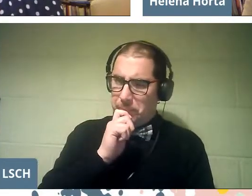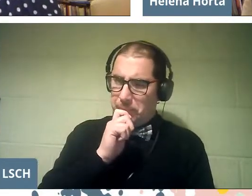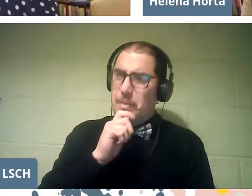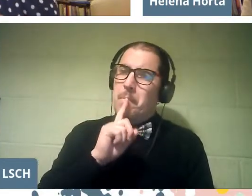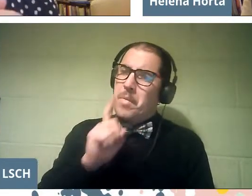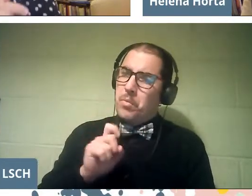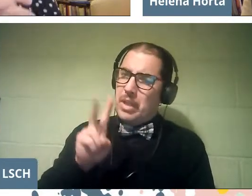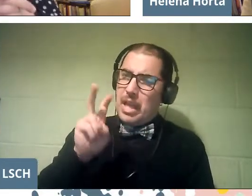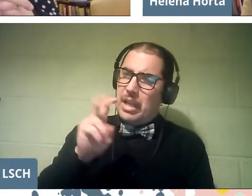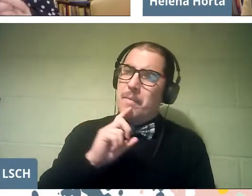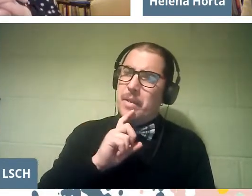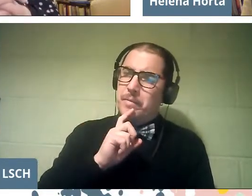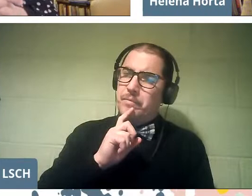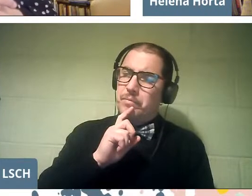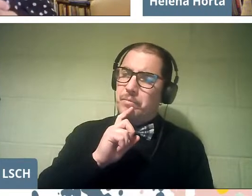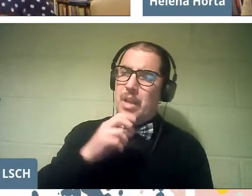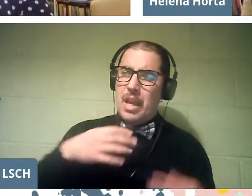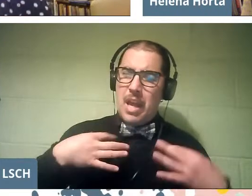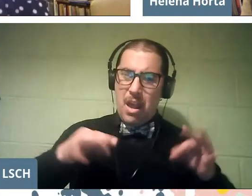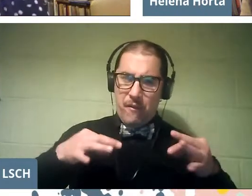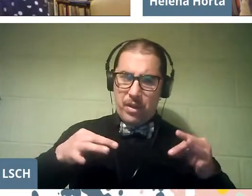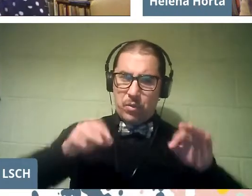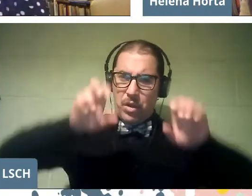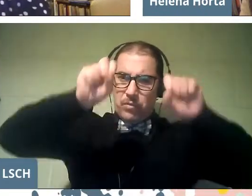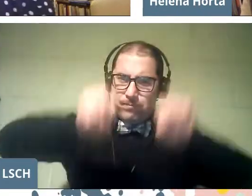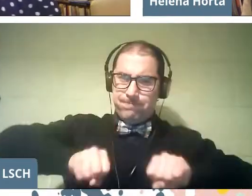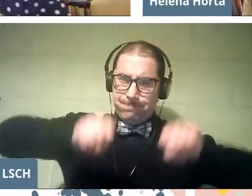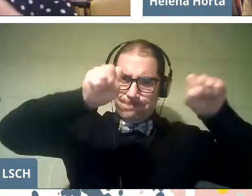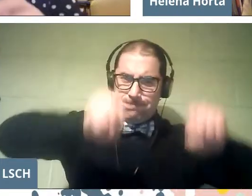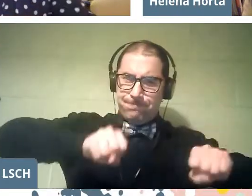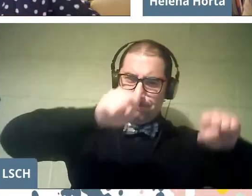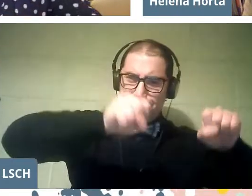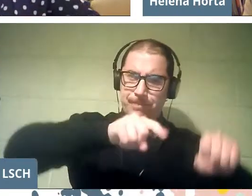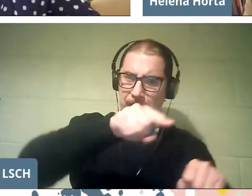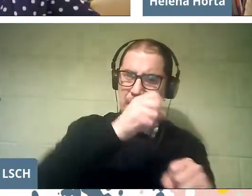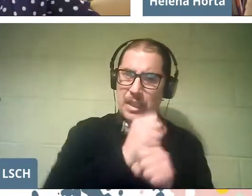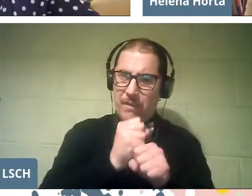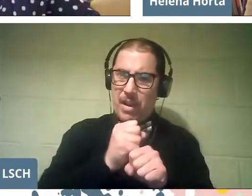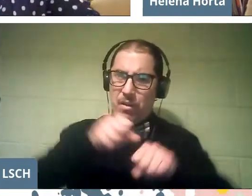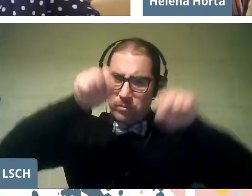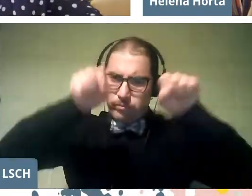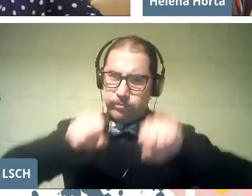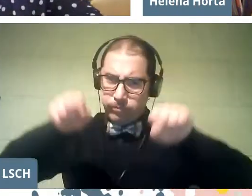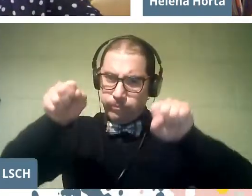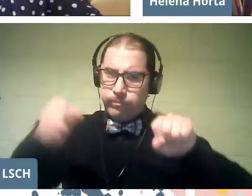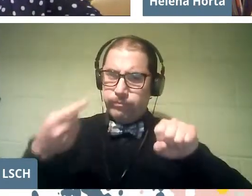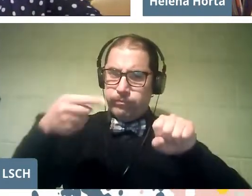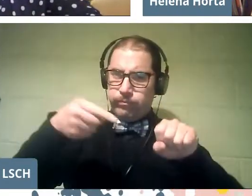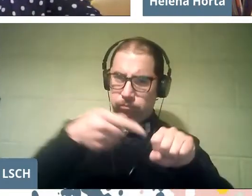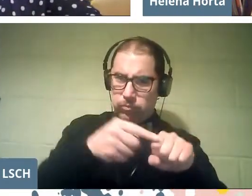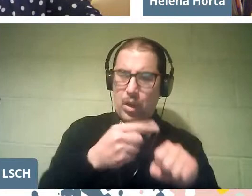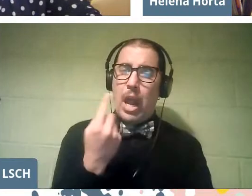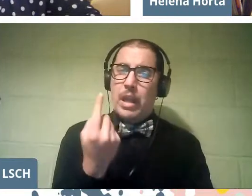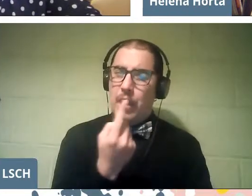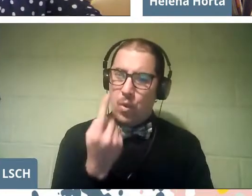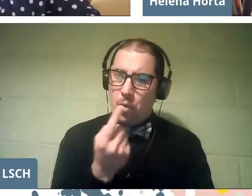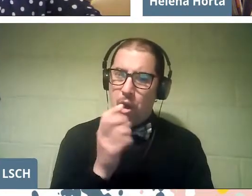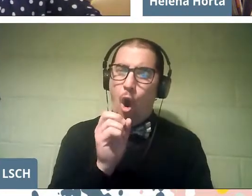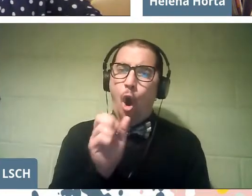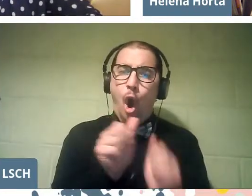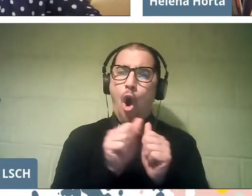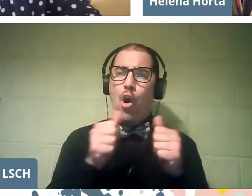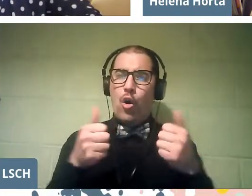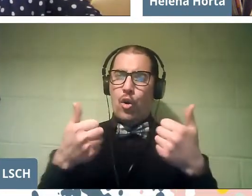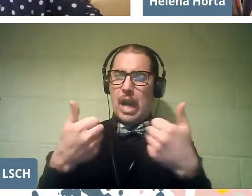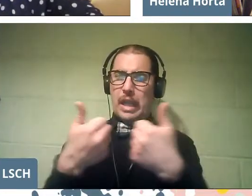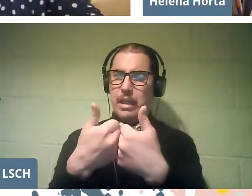Pregunta sobre la confección de los textiles. ¿Esta actividad textil era realizada de manera individual o se realizaba